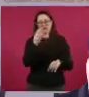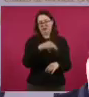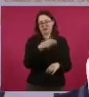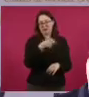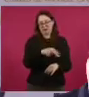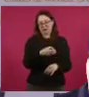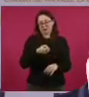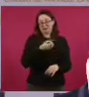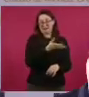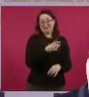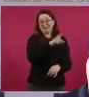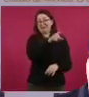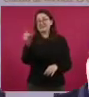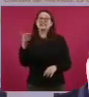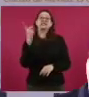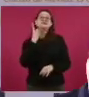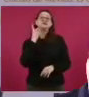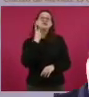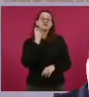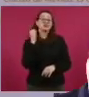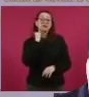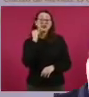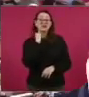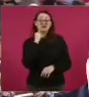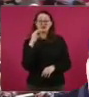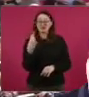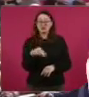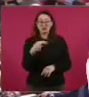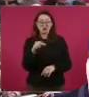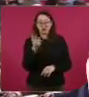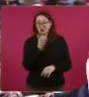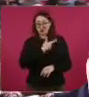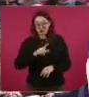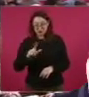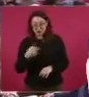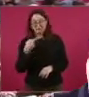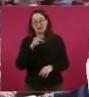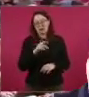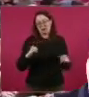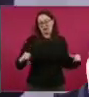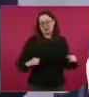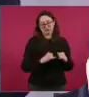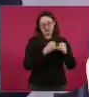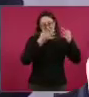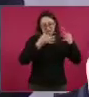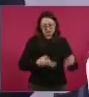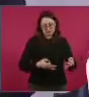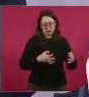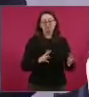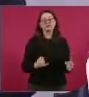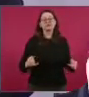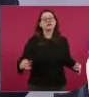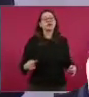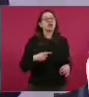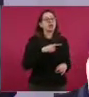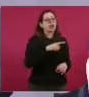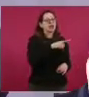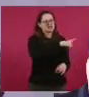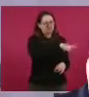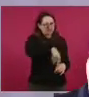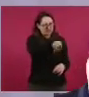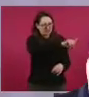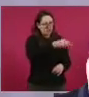le pusiera de esa manera, se llama Instituto para Devolverle al Pueblo lo Robado.